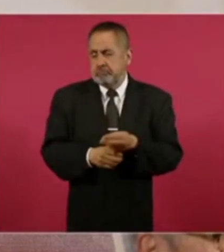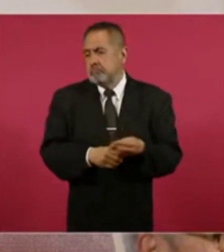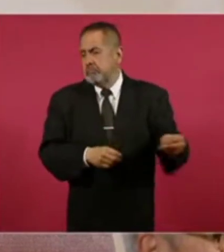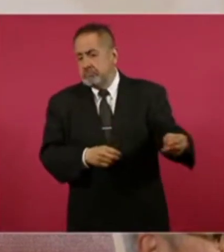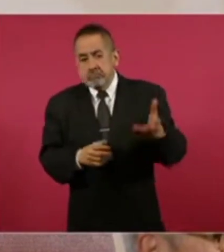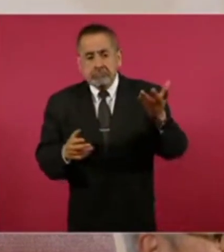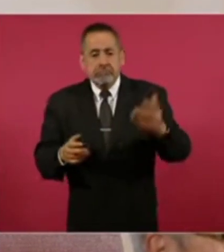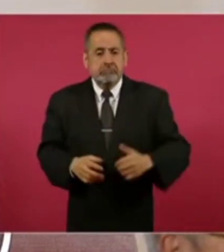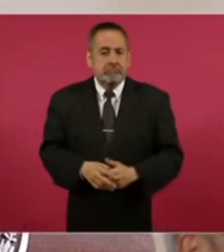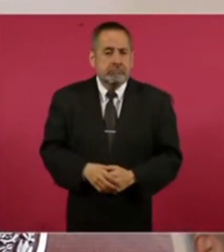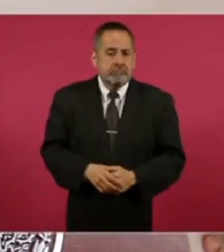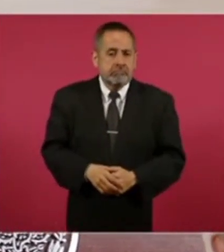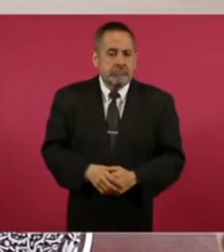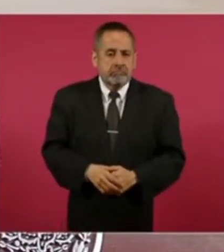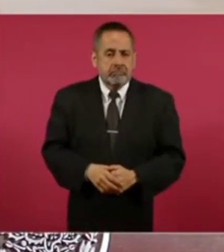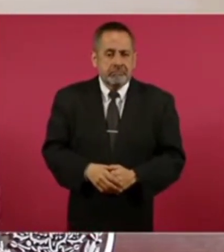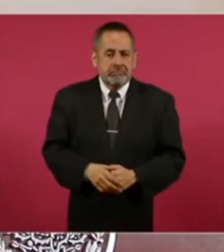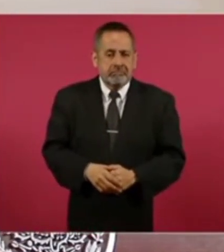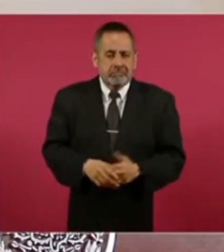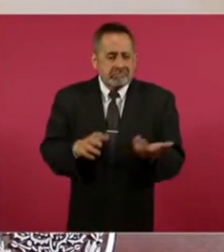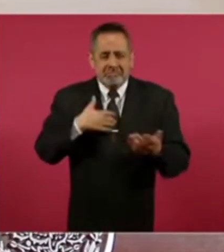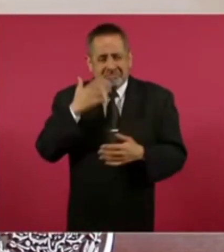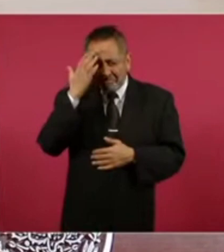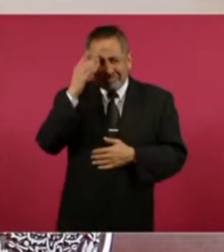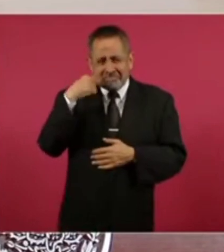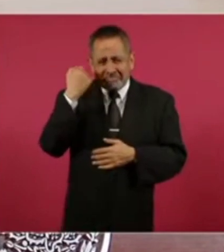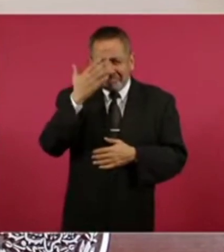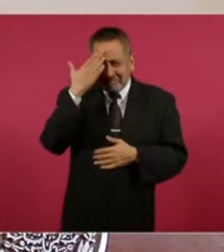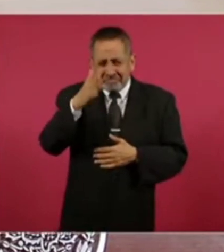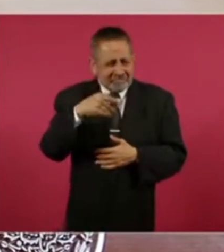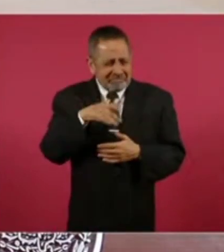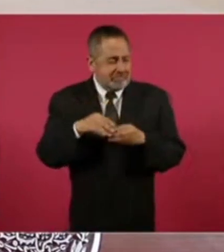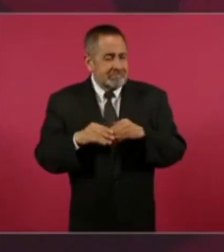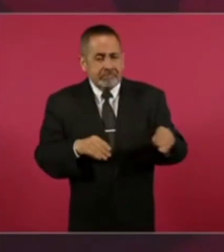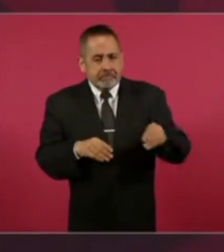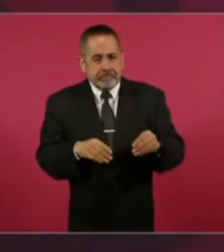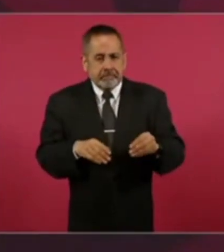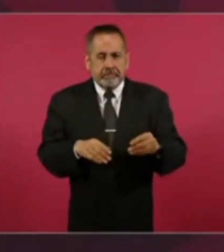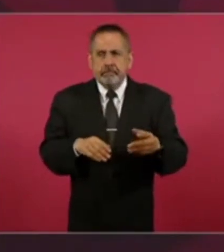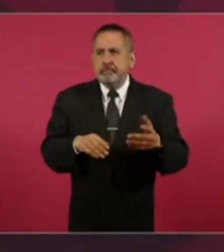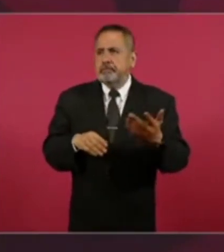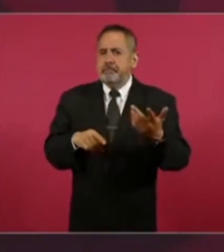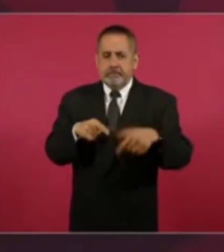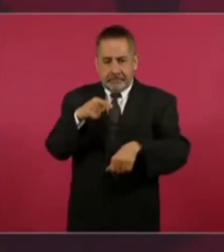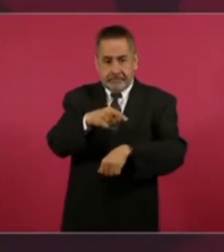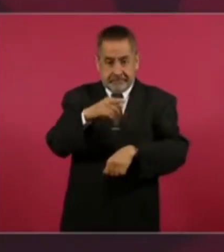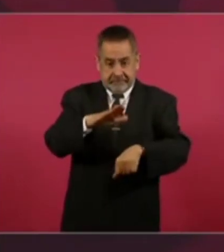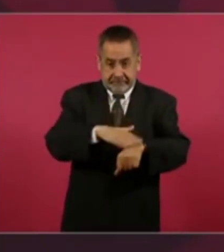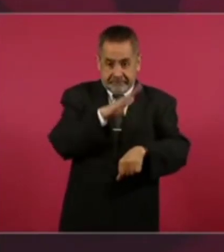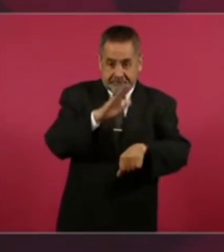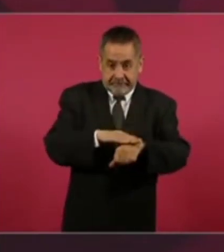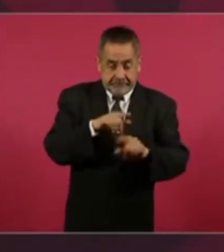Ese va. Sin saber quién era. Pues resulta que ese que había